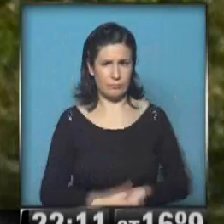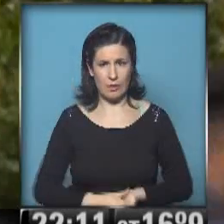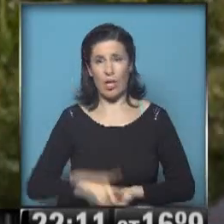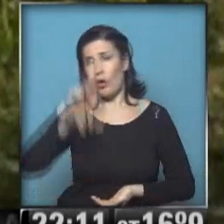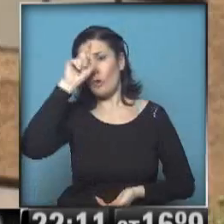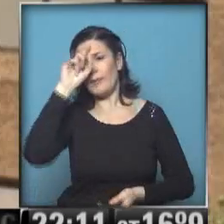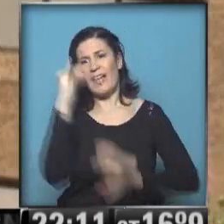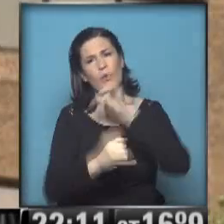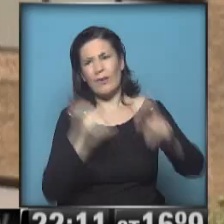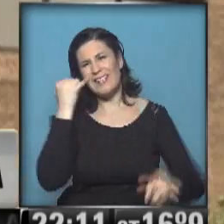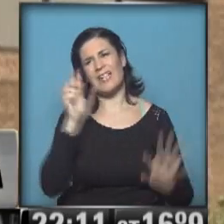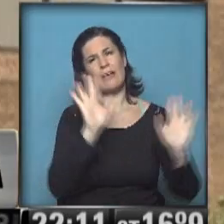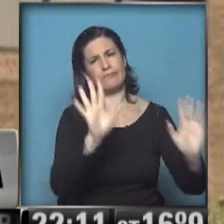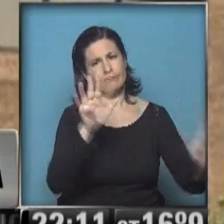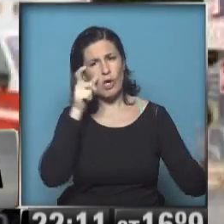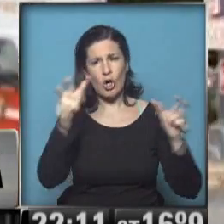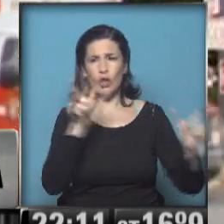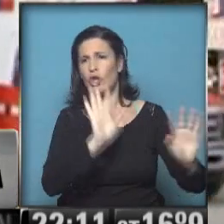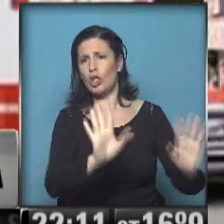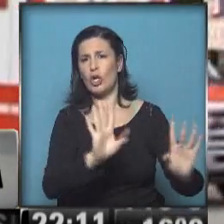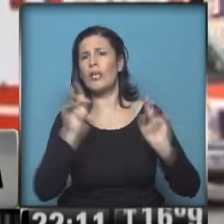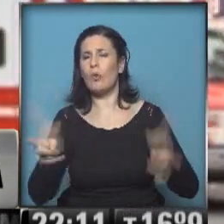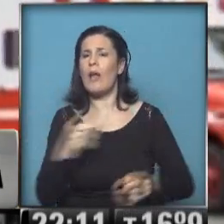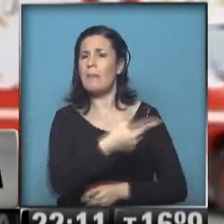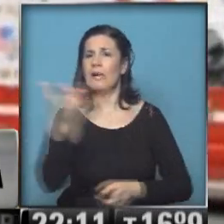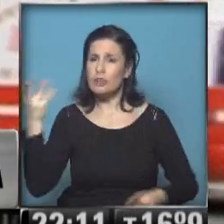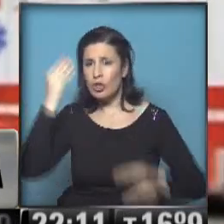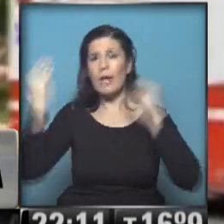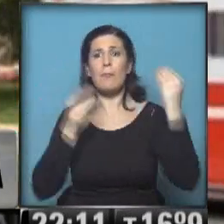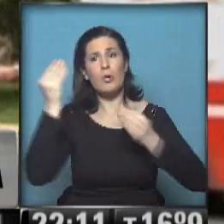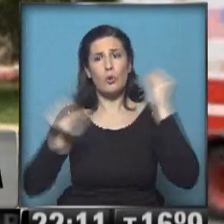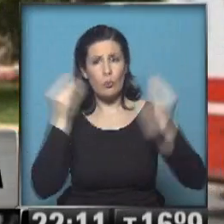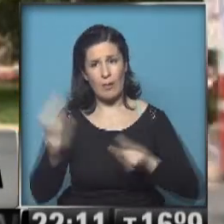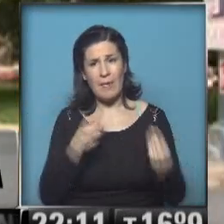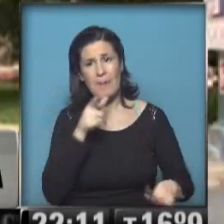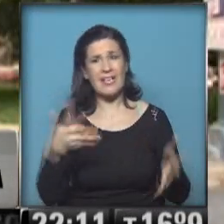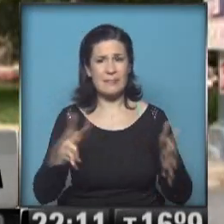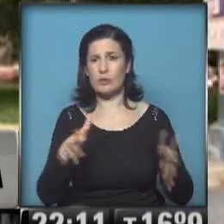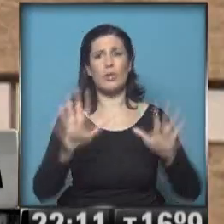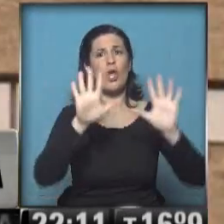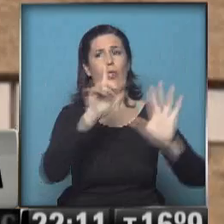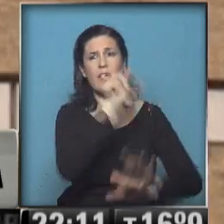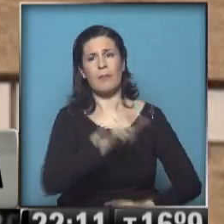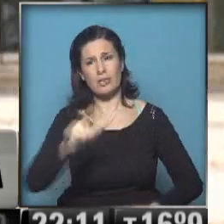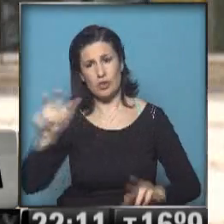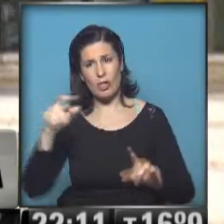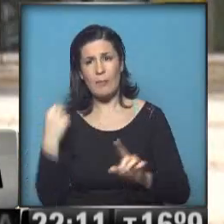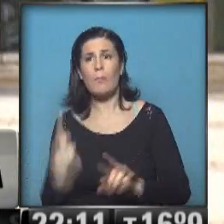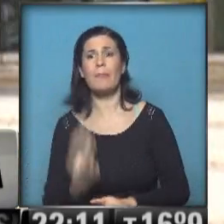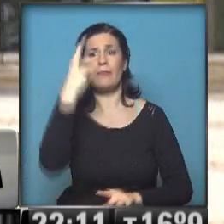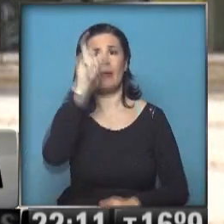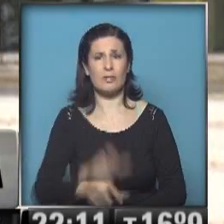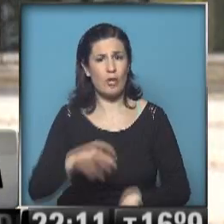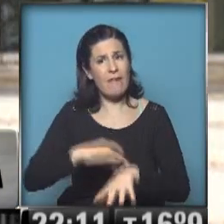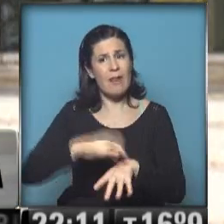situación está controlada la población está altamente preocupada por la situación de al menos 10 personas que tuvieron contacto con el primer caso confirmado en ese